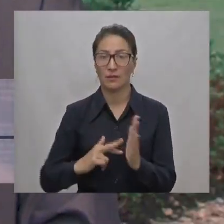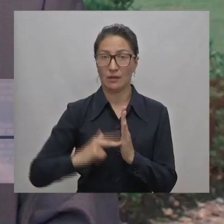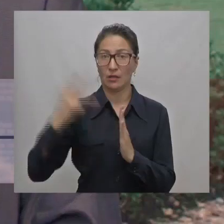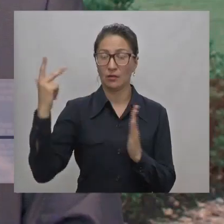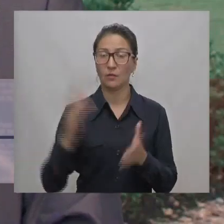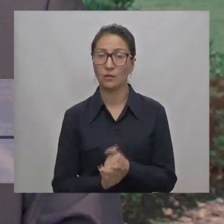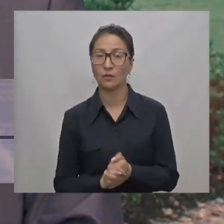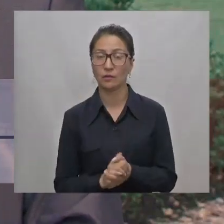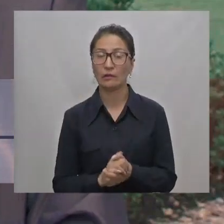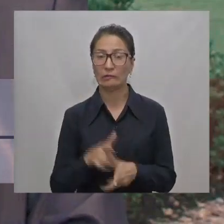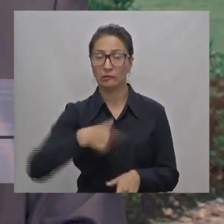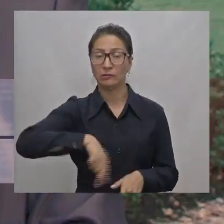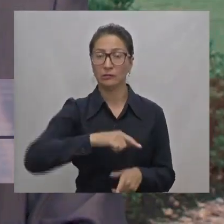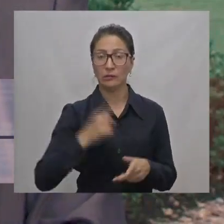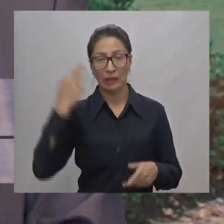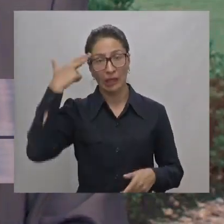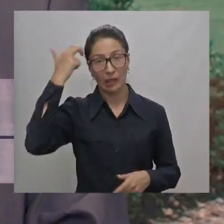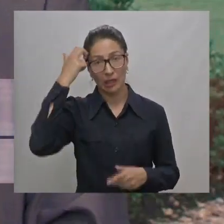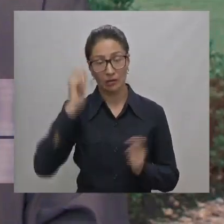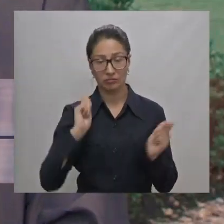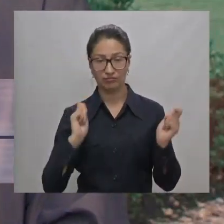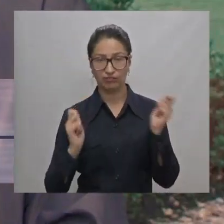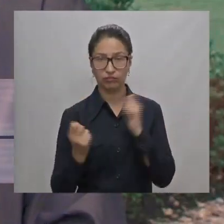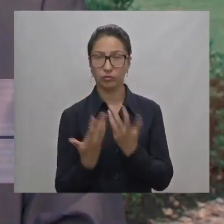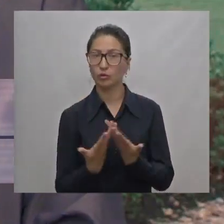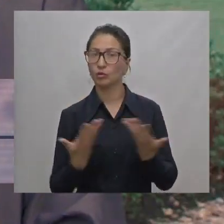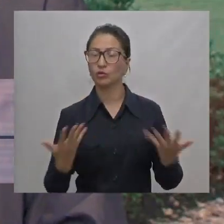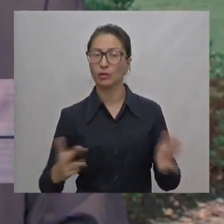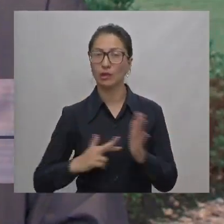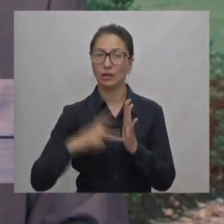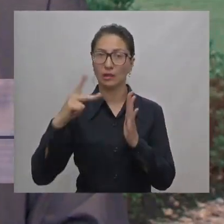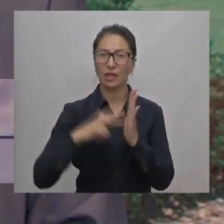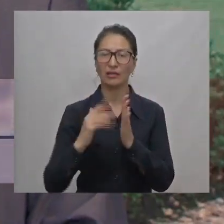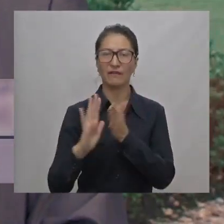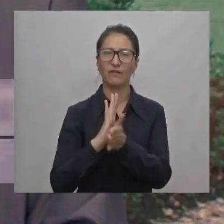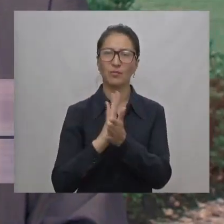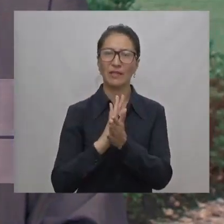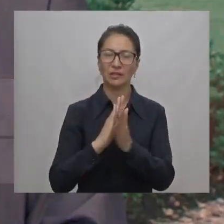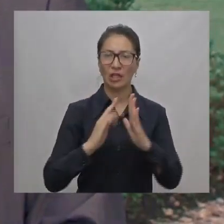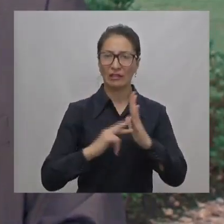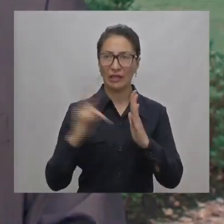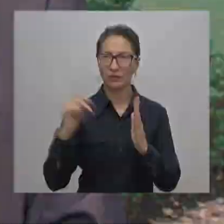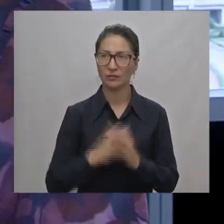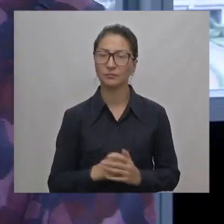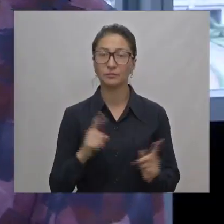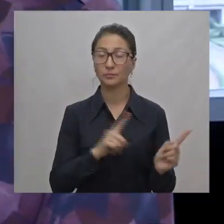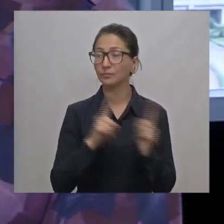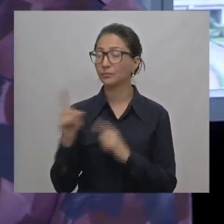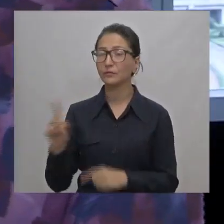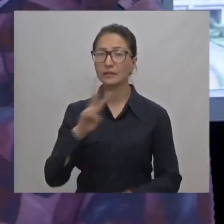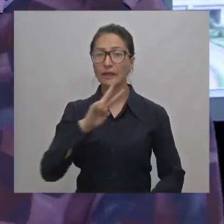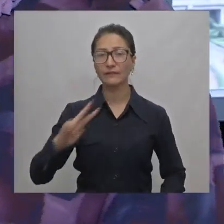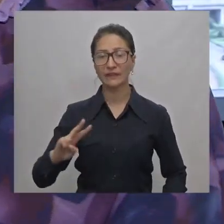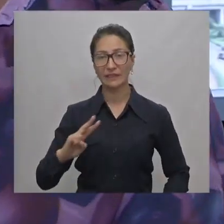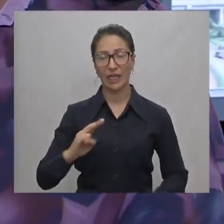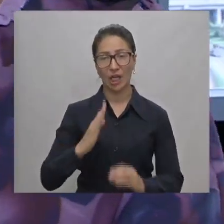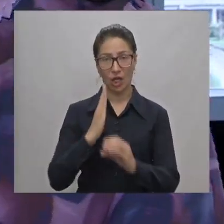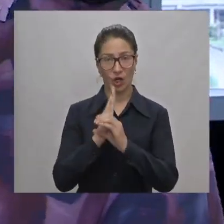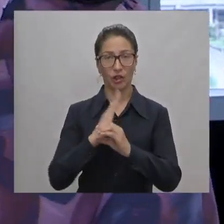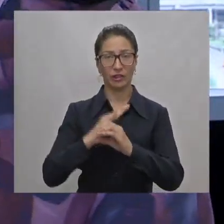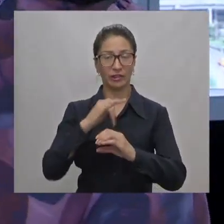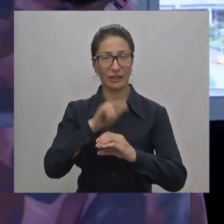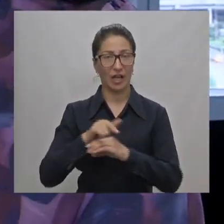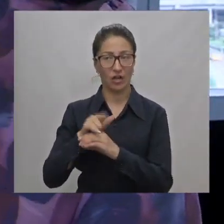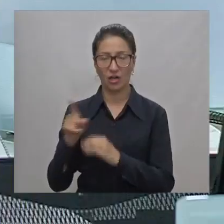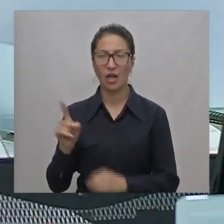requerido meternos a varios retos dentro de la institucionalidad, dentro de la tecnología de la información. Para la vicecontralora Gloria